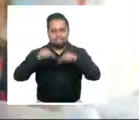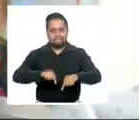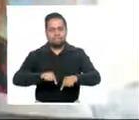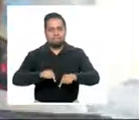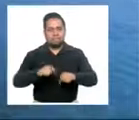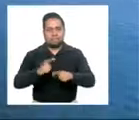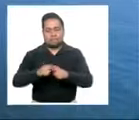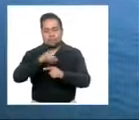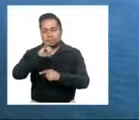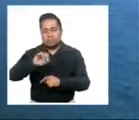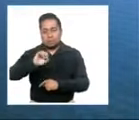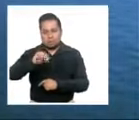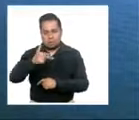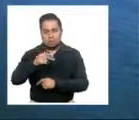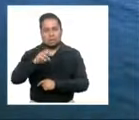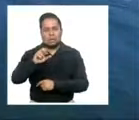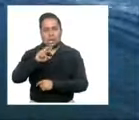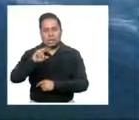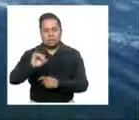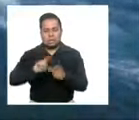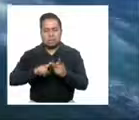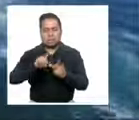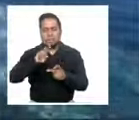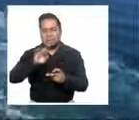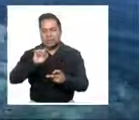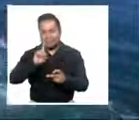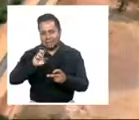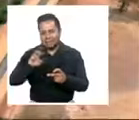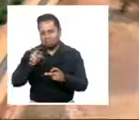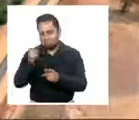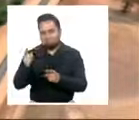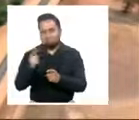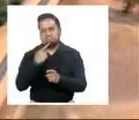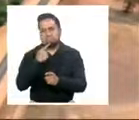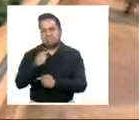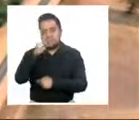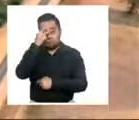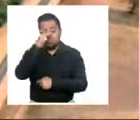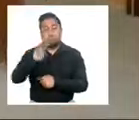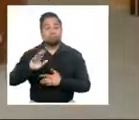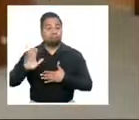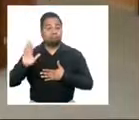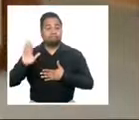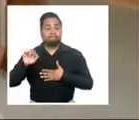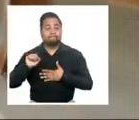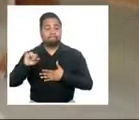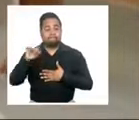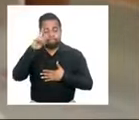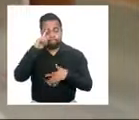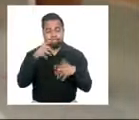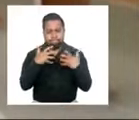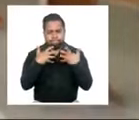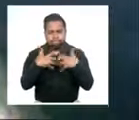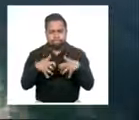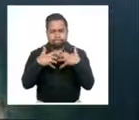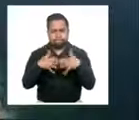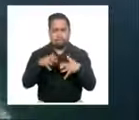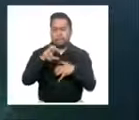propio John Kerry y Biden, de que México se compromete a producir